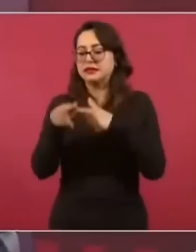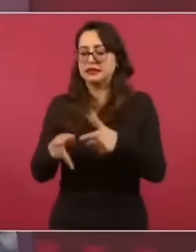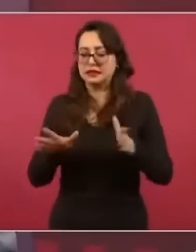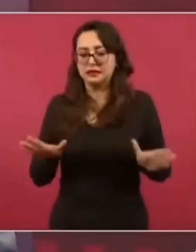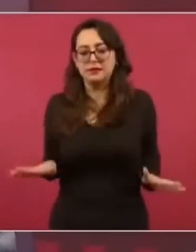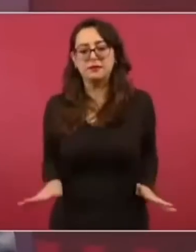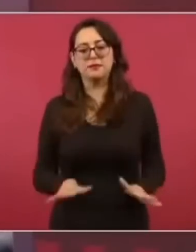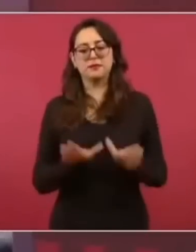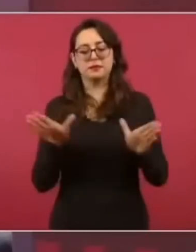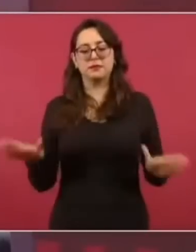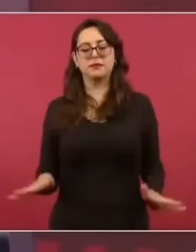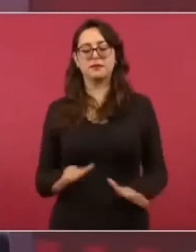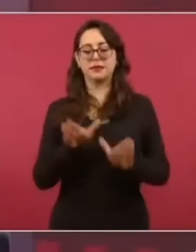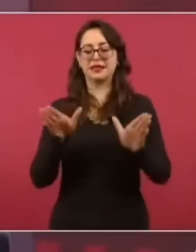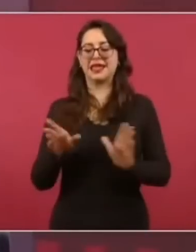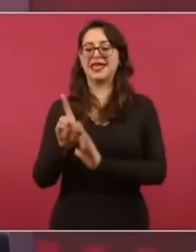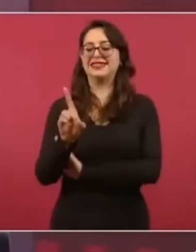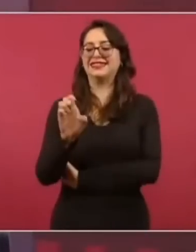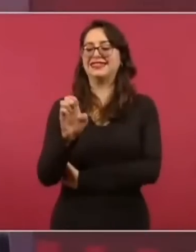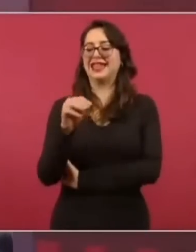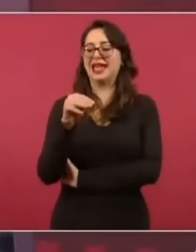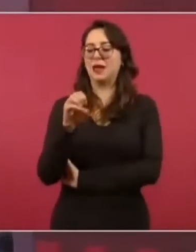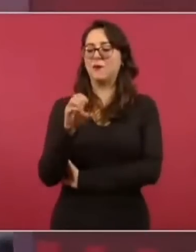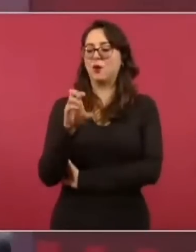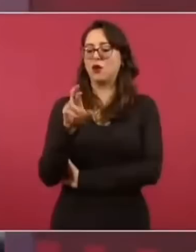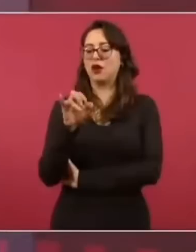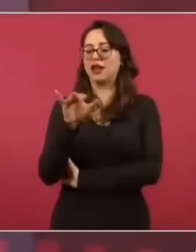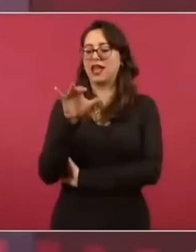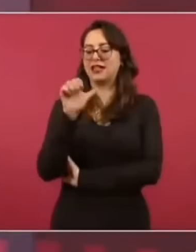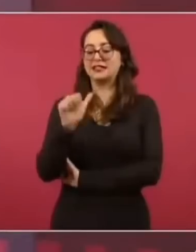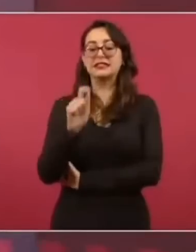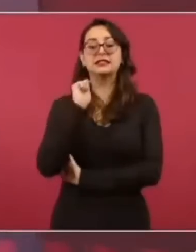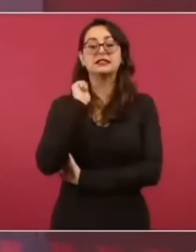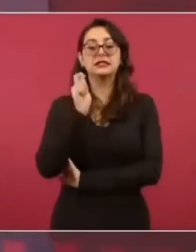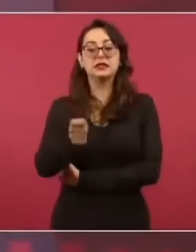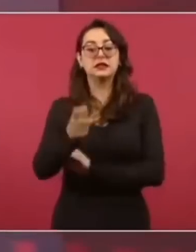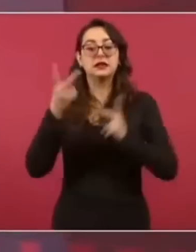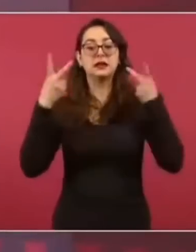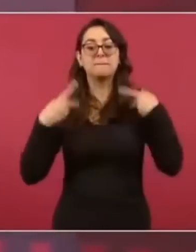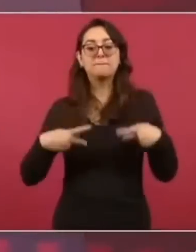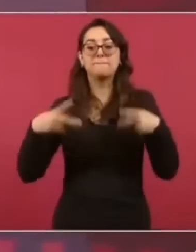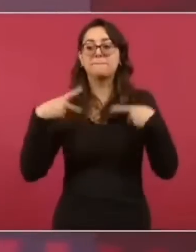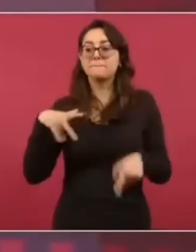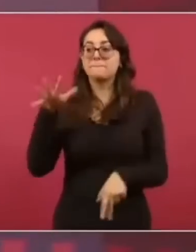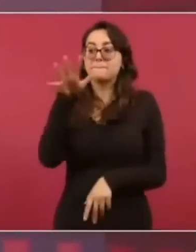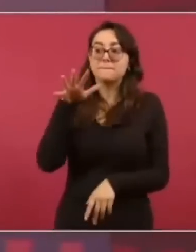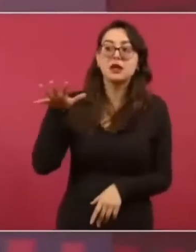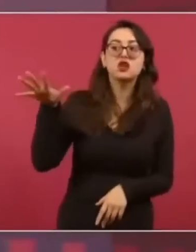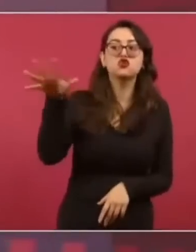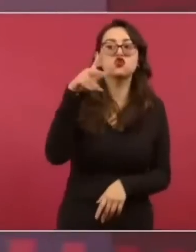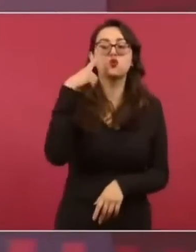que el pueblo elija para que la autoridad,